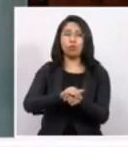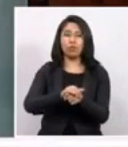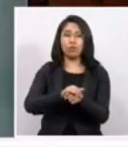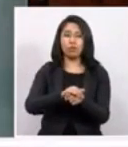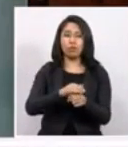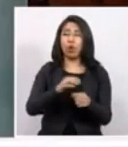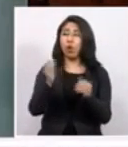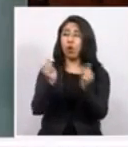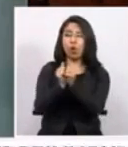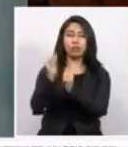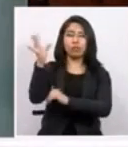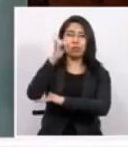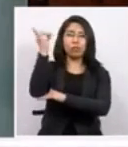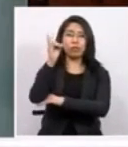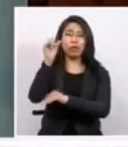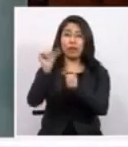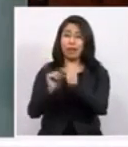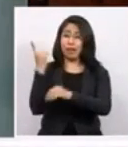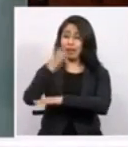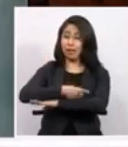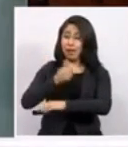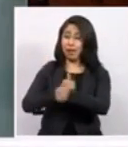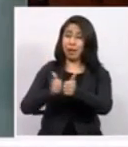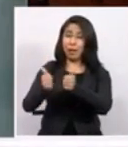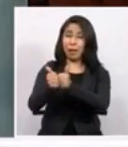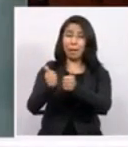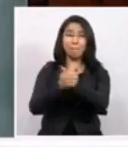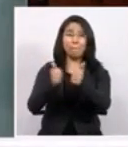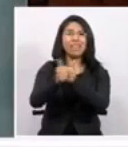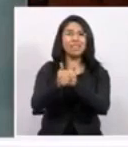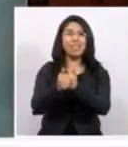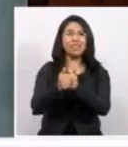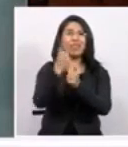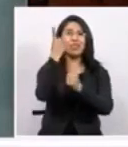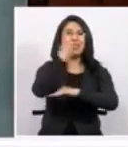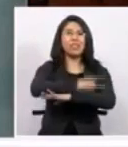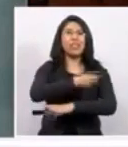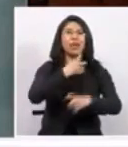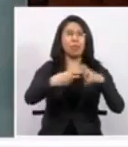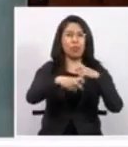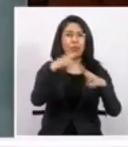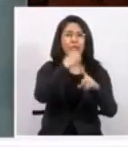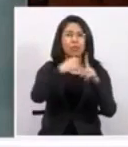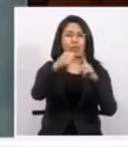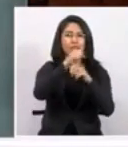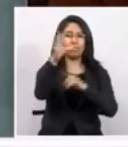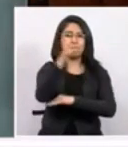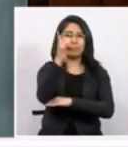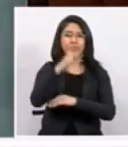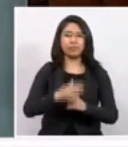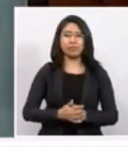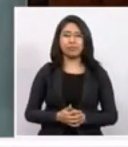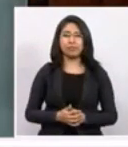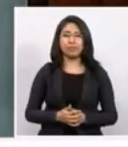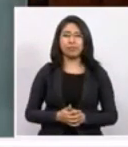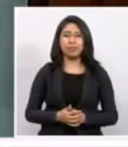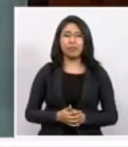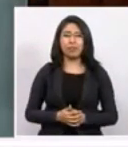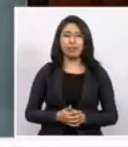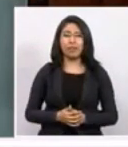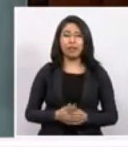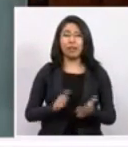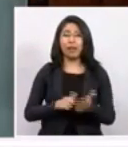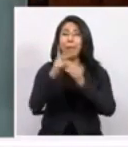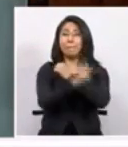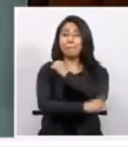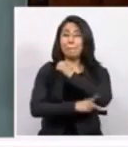pueblo, porque día que pasa sin tomar acción, día que se complica la situación de Bolivia. Nuestra patria,